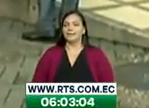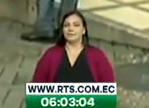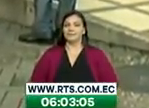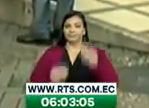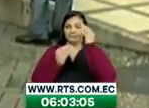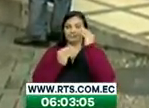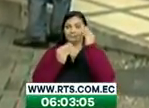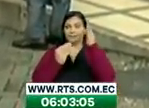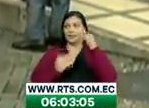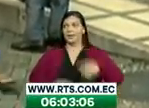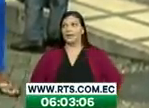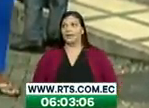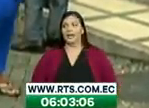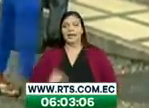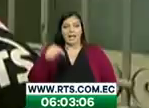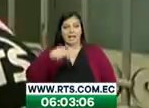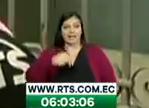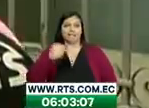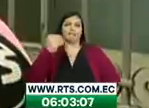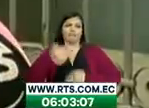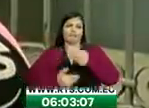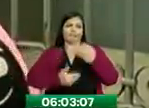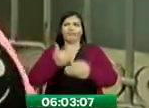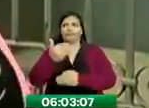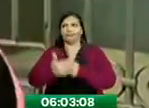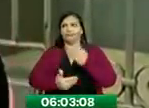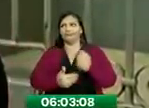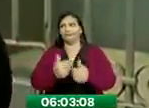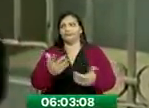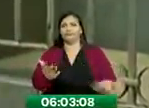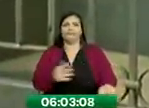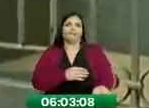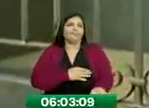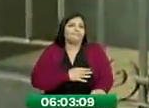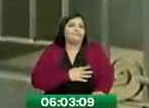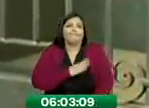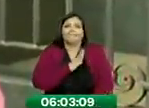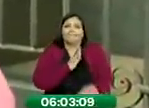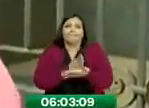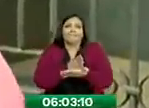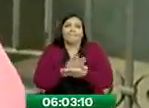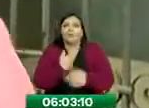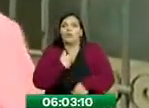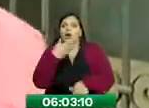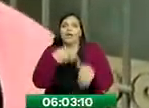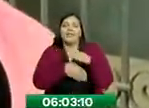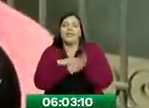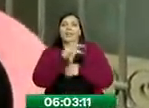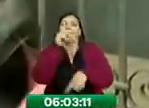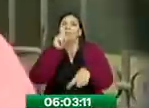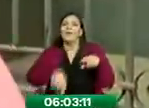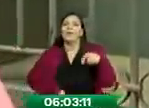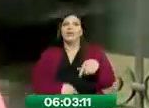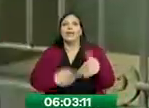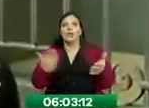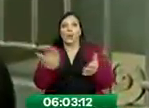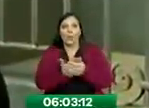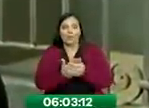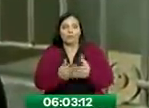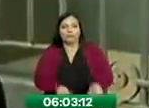se hizo nada más eliminar eso. Ya, por lo que no se puede entrar así nomás y tampoco dejar escritos. ¿Y